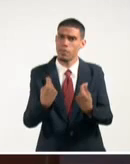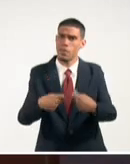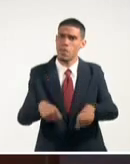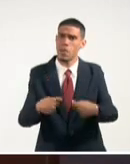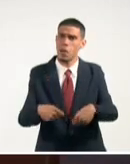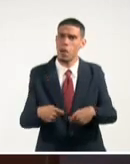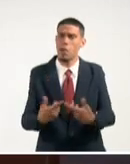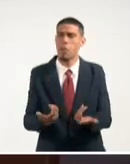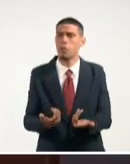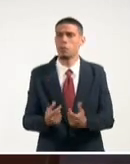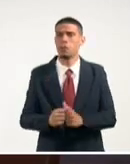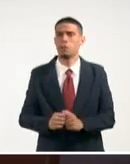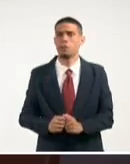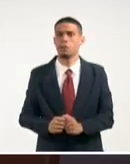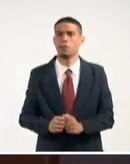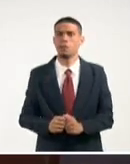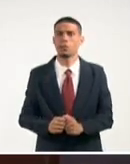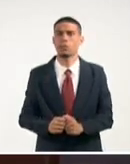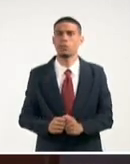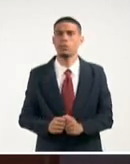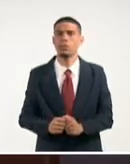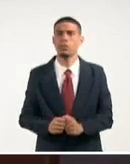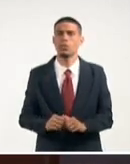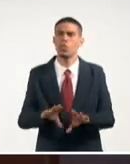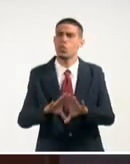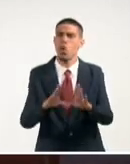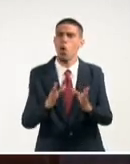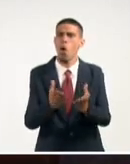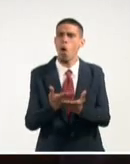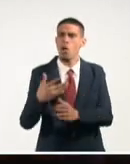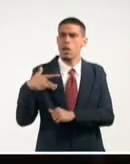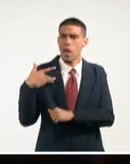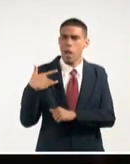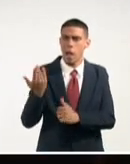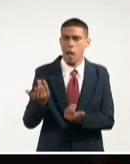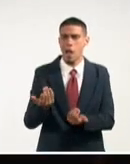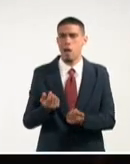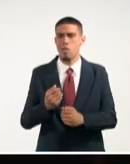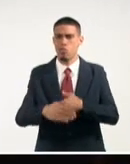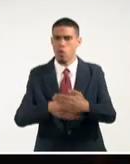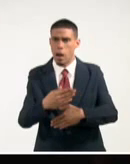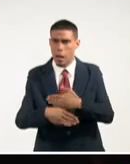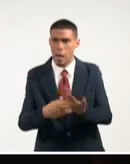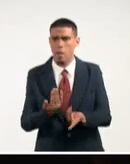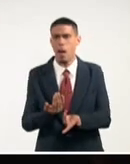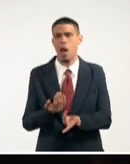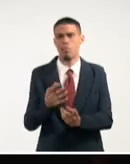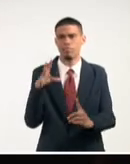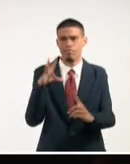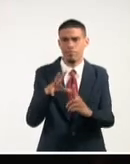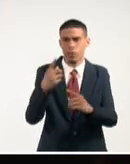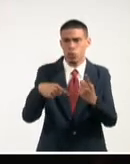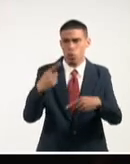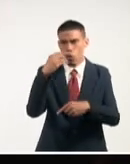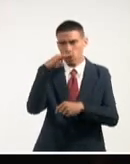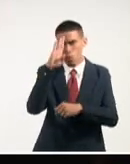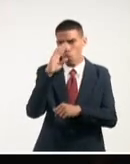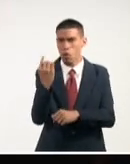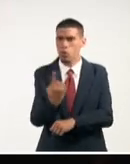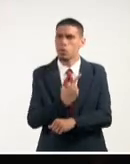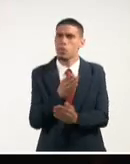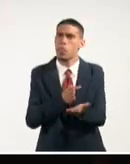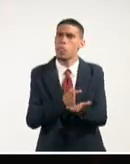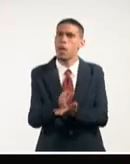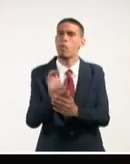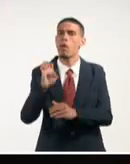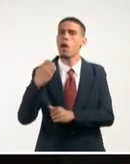que en el enorme mar de criterios tácticos se diluyan las líneas